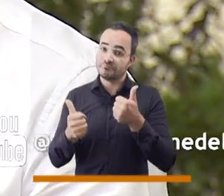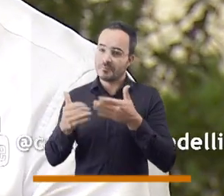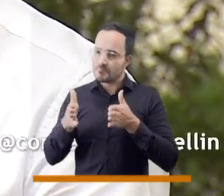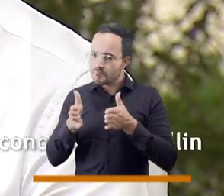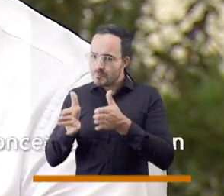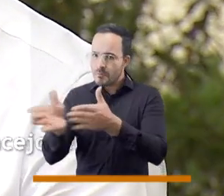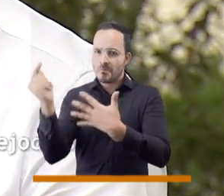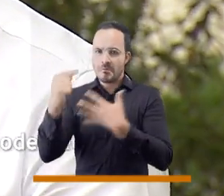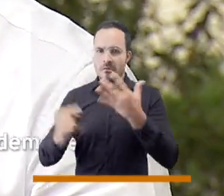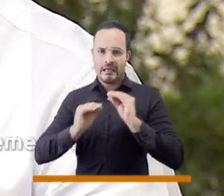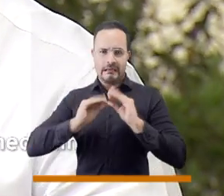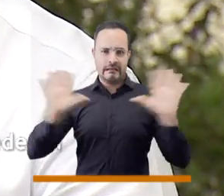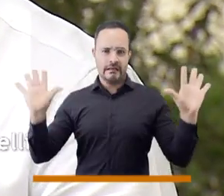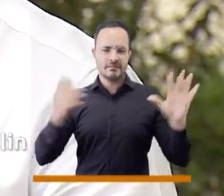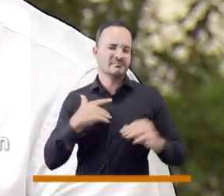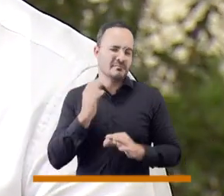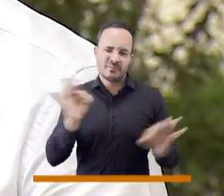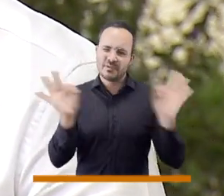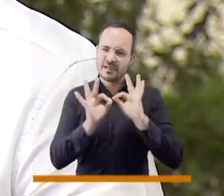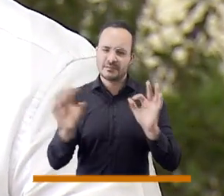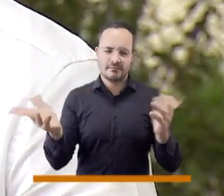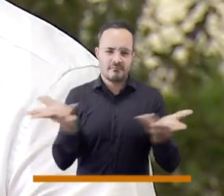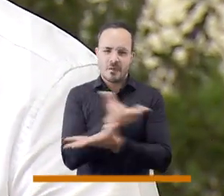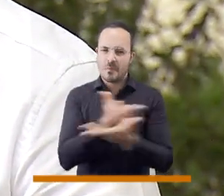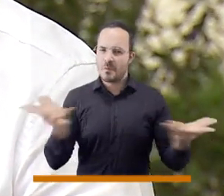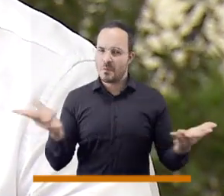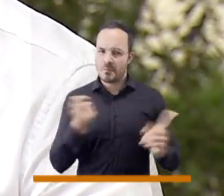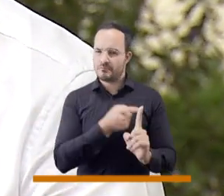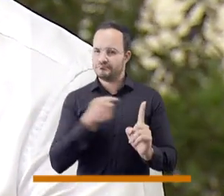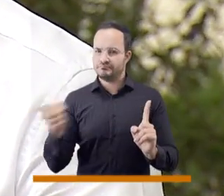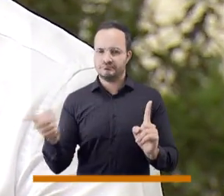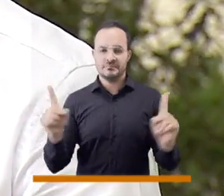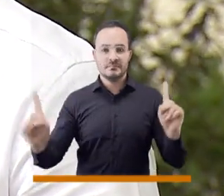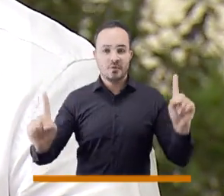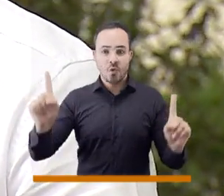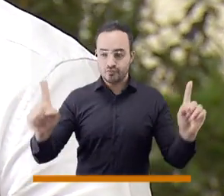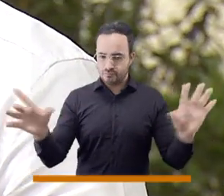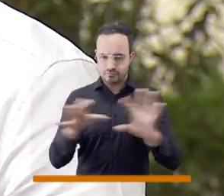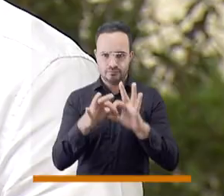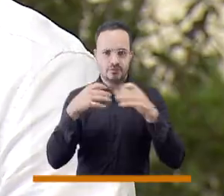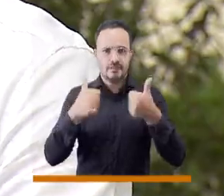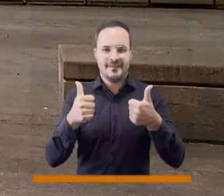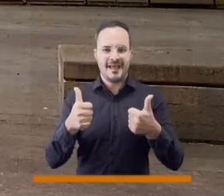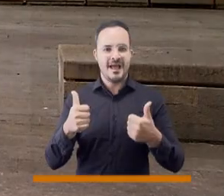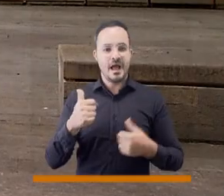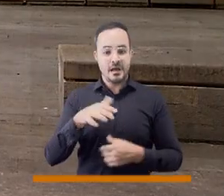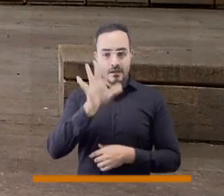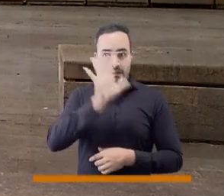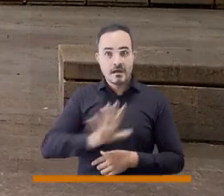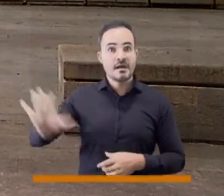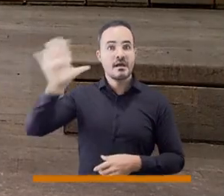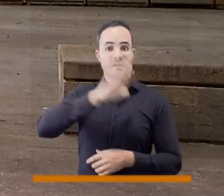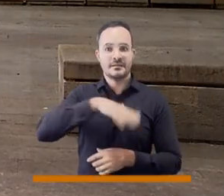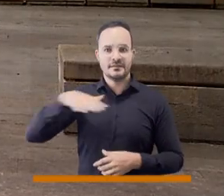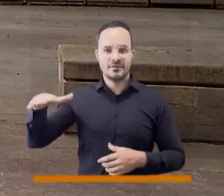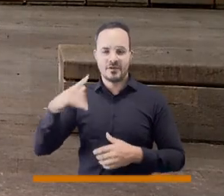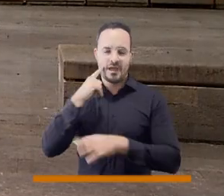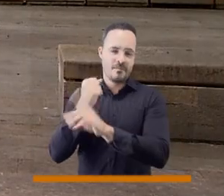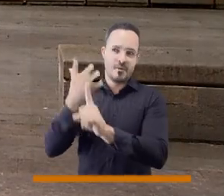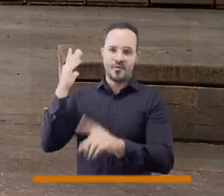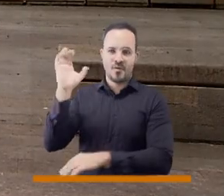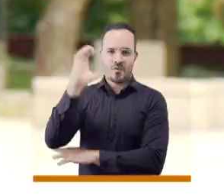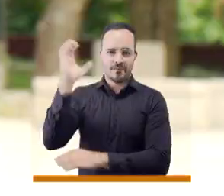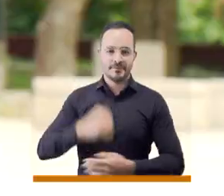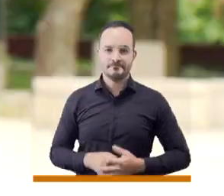que ahí hay una ruta ya marcada, pero lo más importante es una relación cordial para sacar adelante proyectos de carácter departamental con